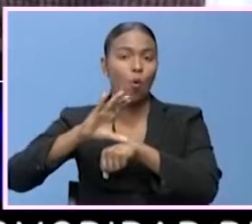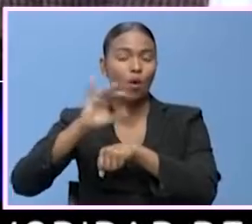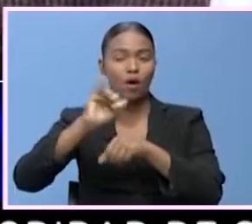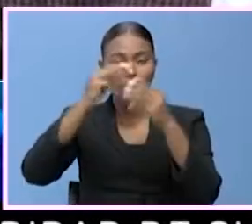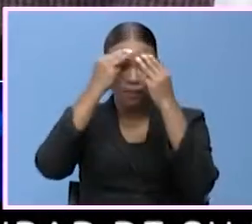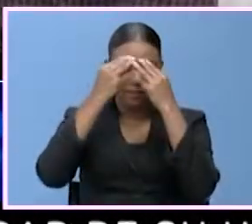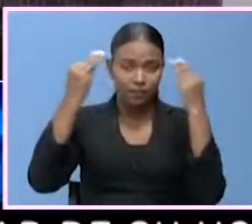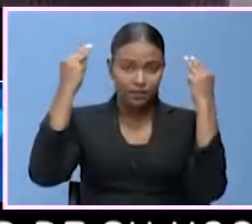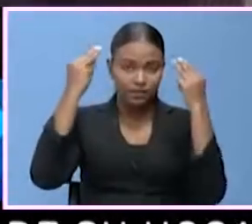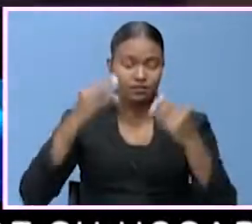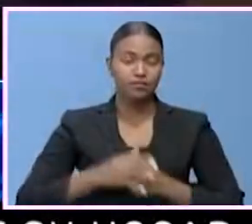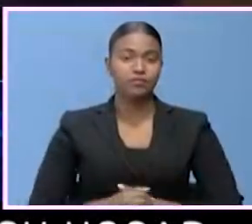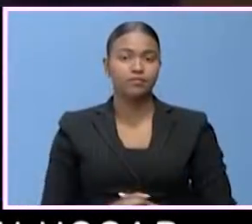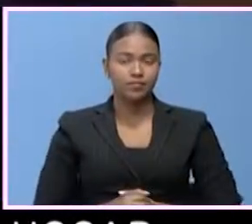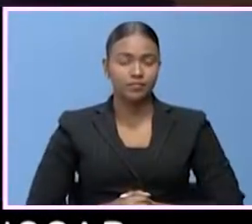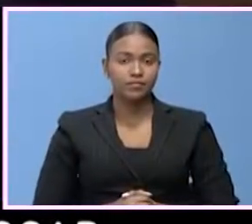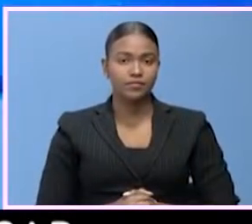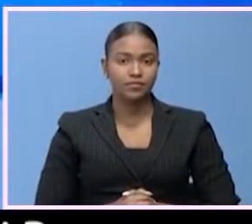México.